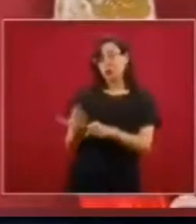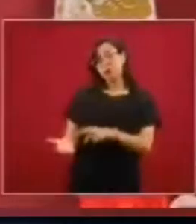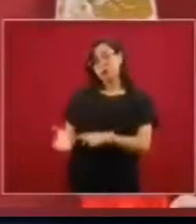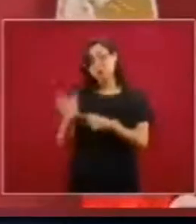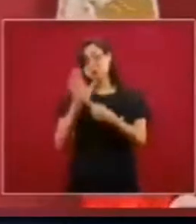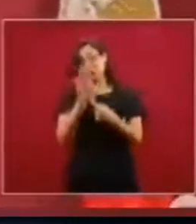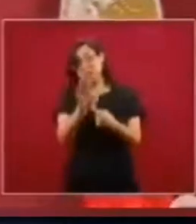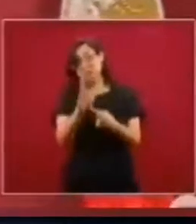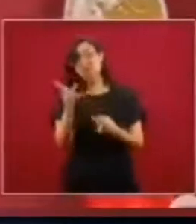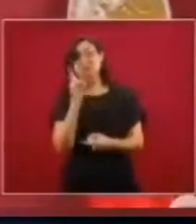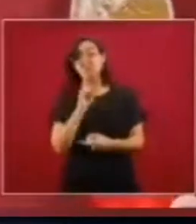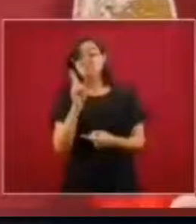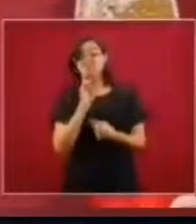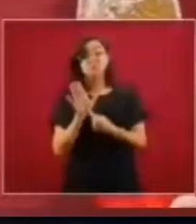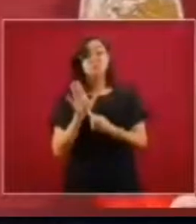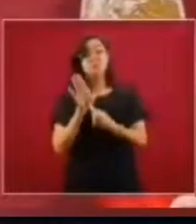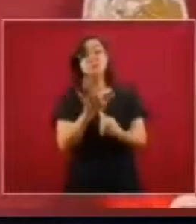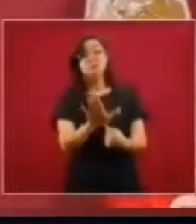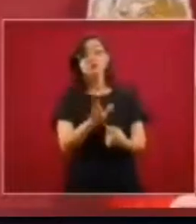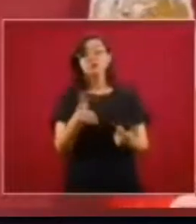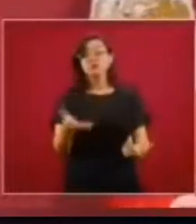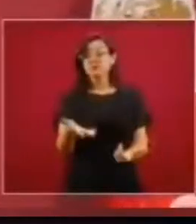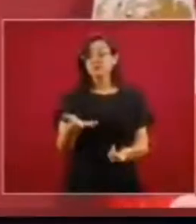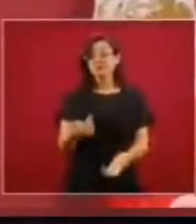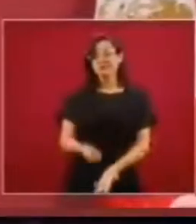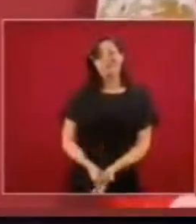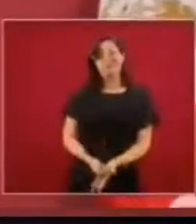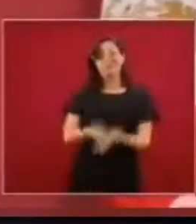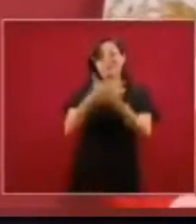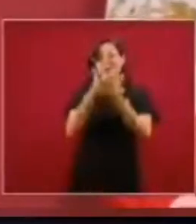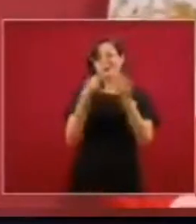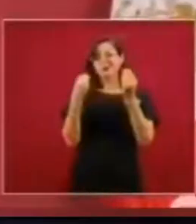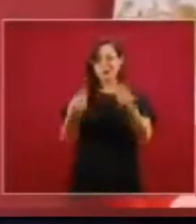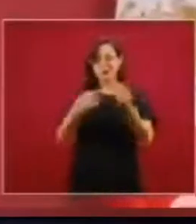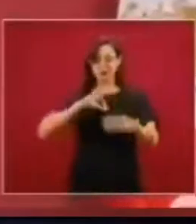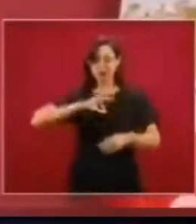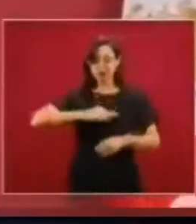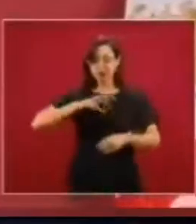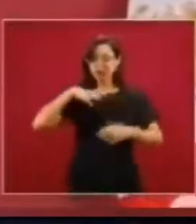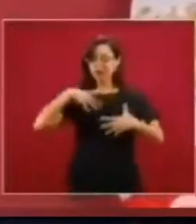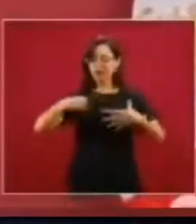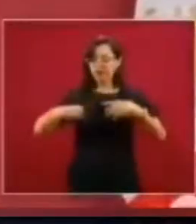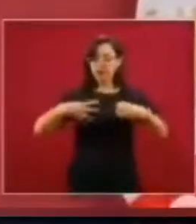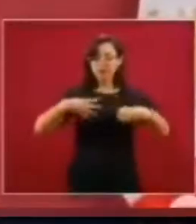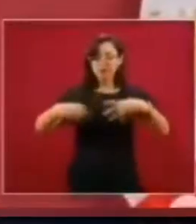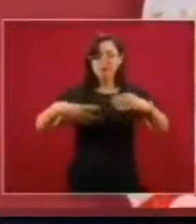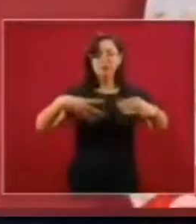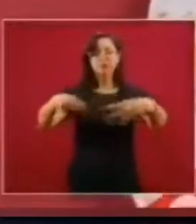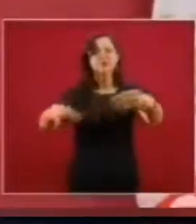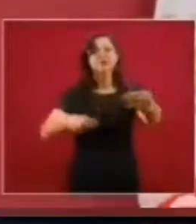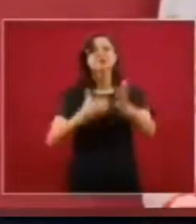porque se redujo el contagio, se volvió horizontal,